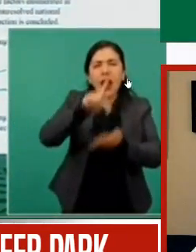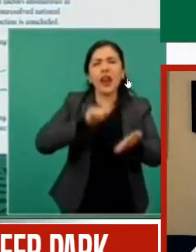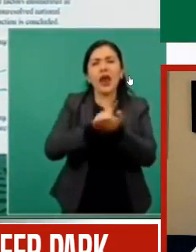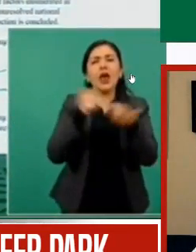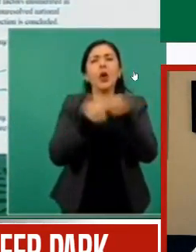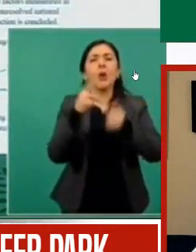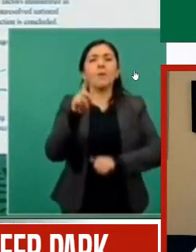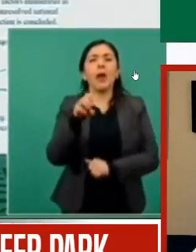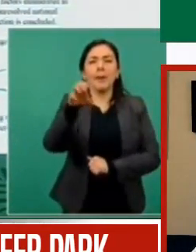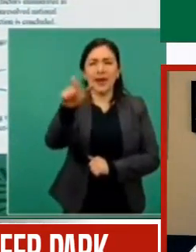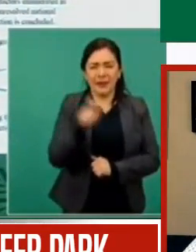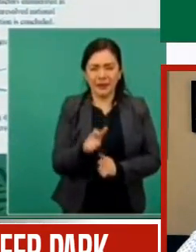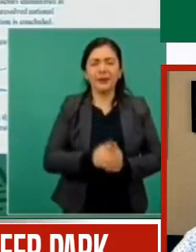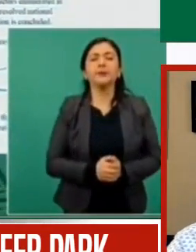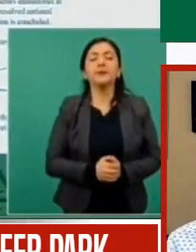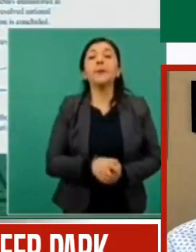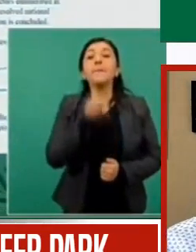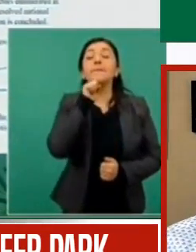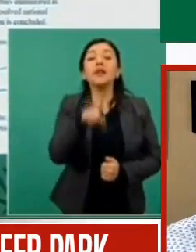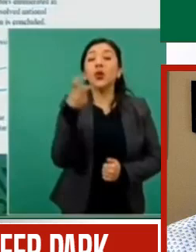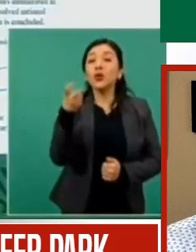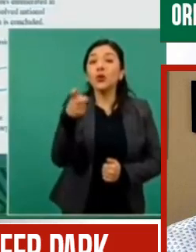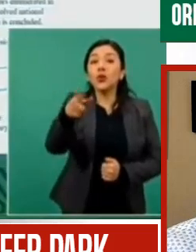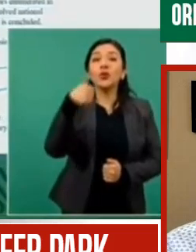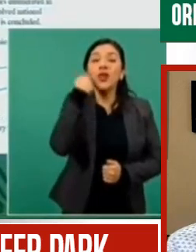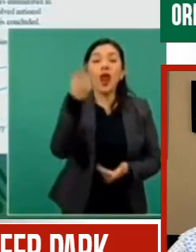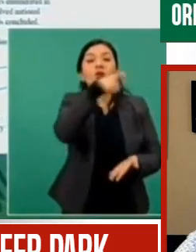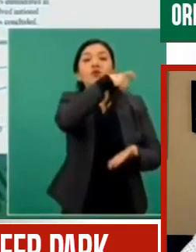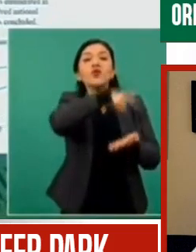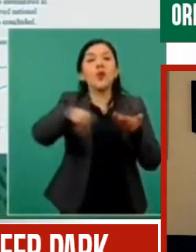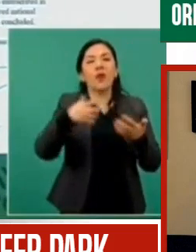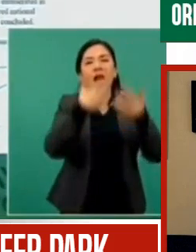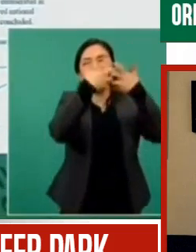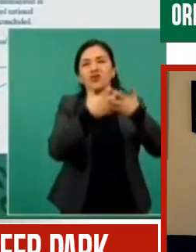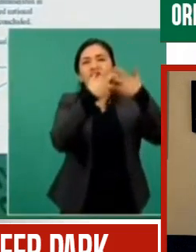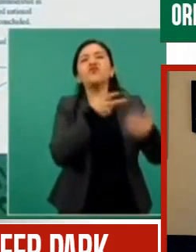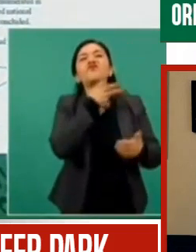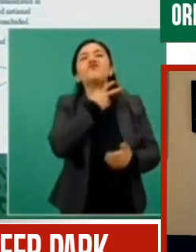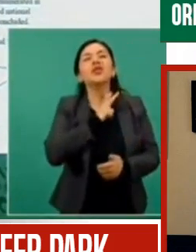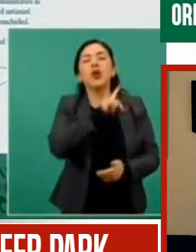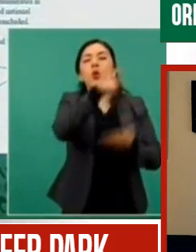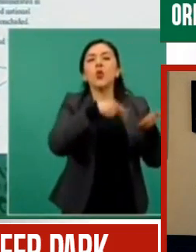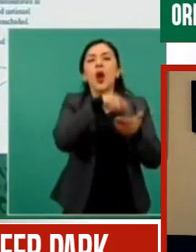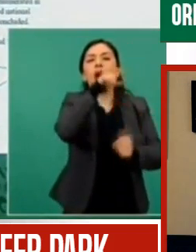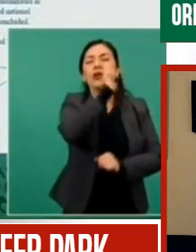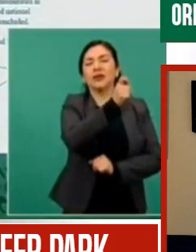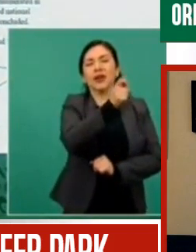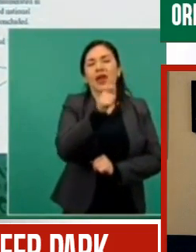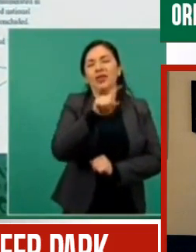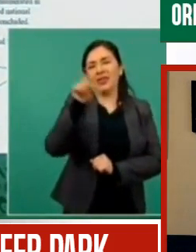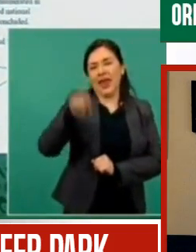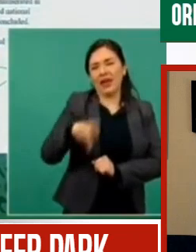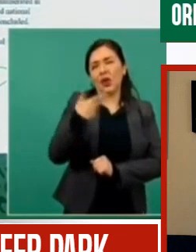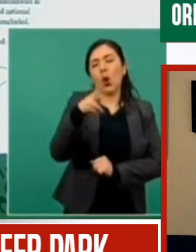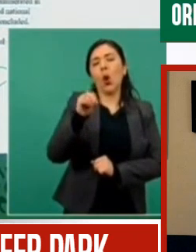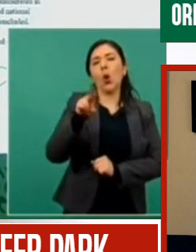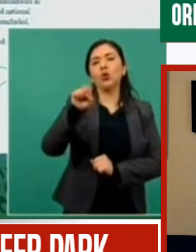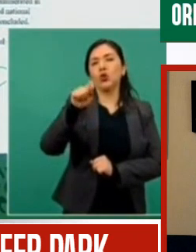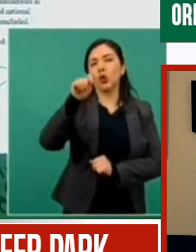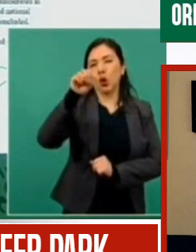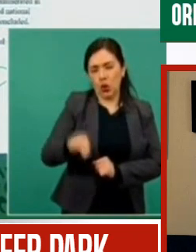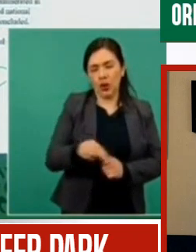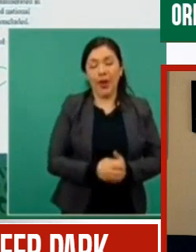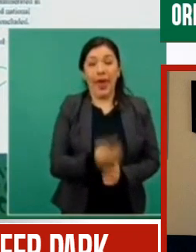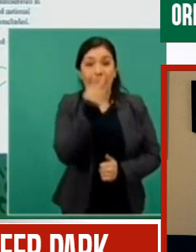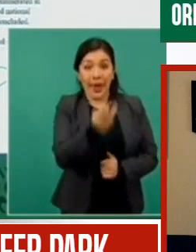relativo a la operación de la refinería de deer park ubicada en houston lo que